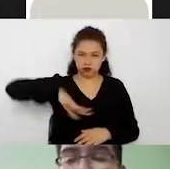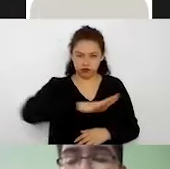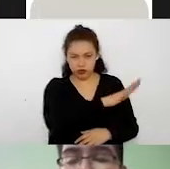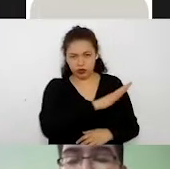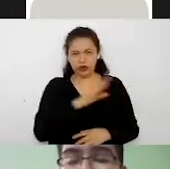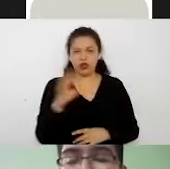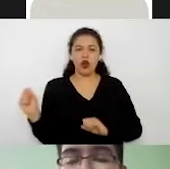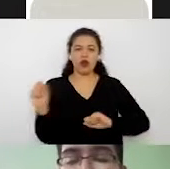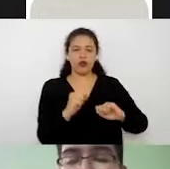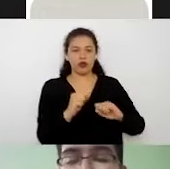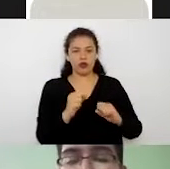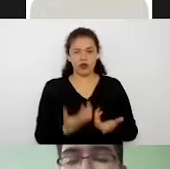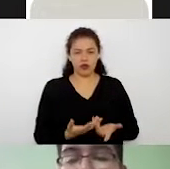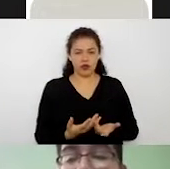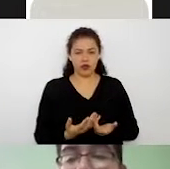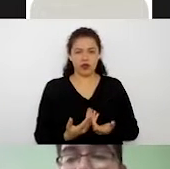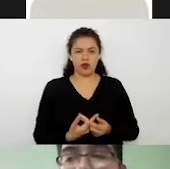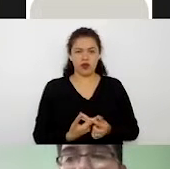ser